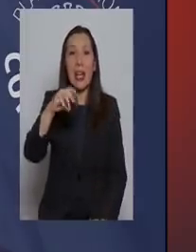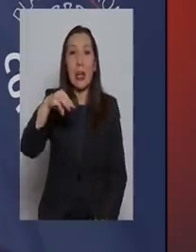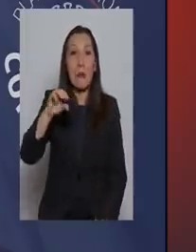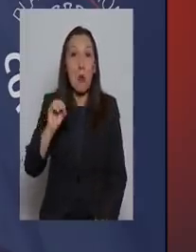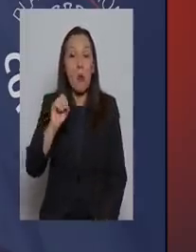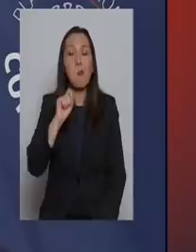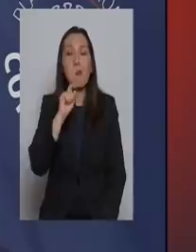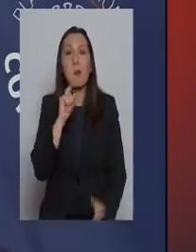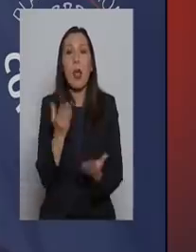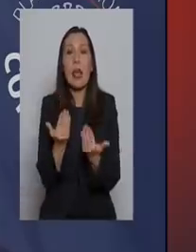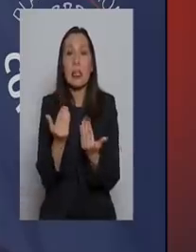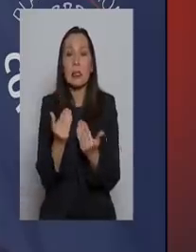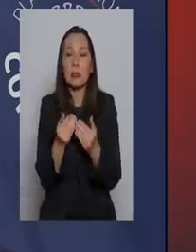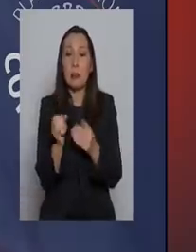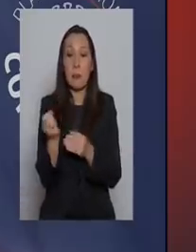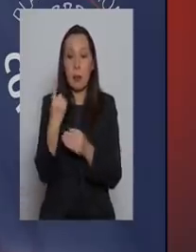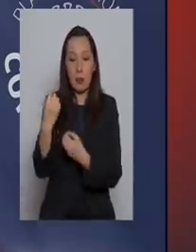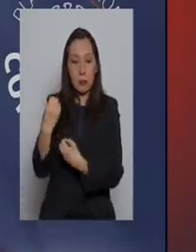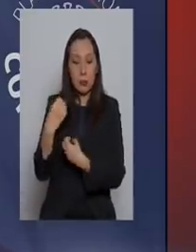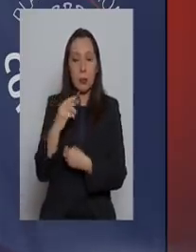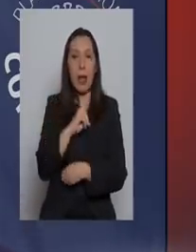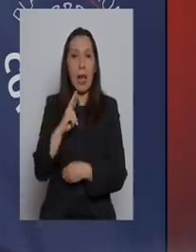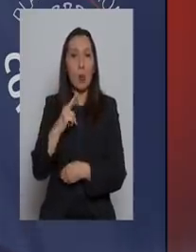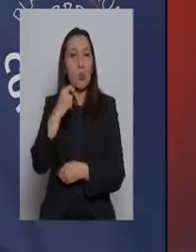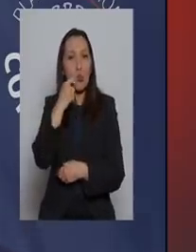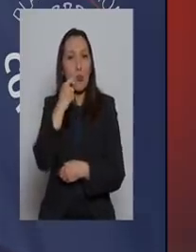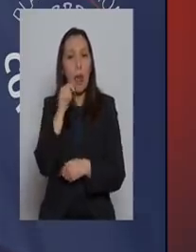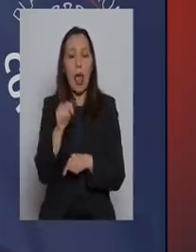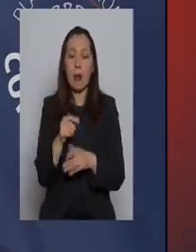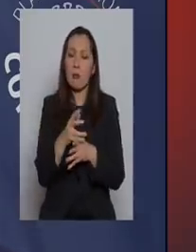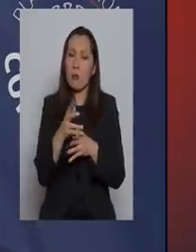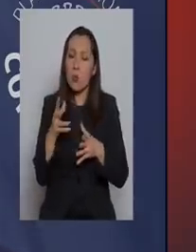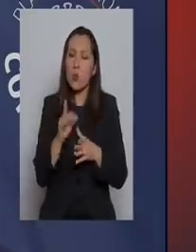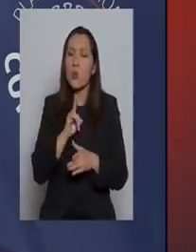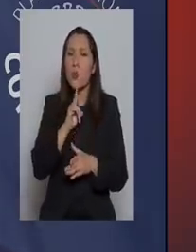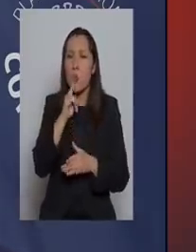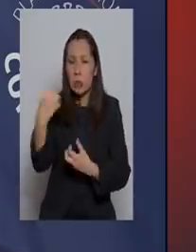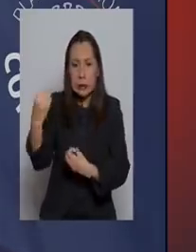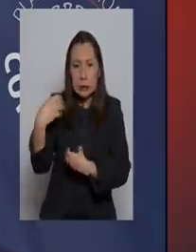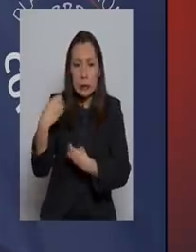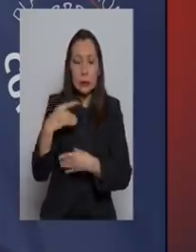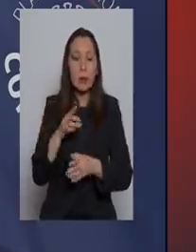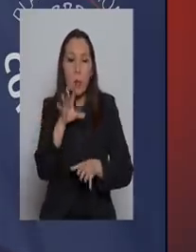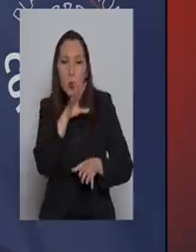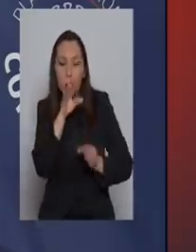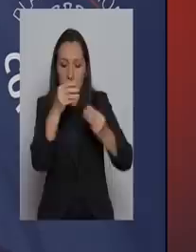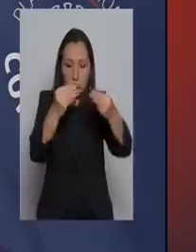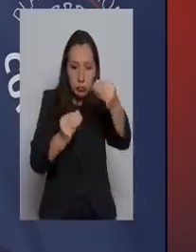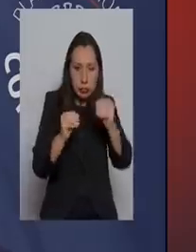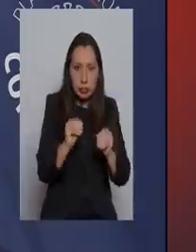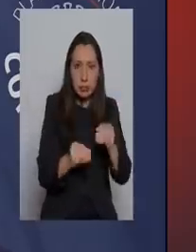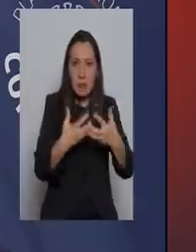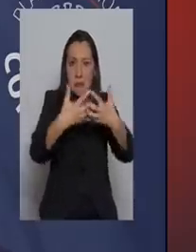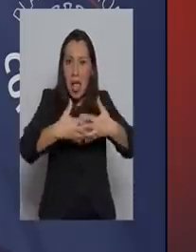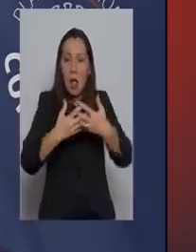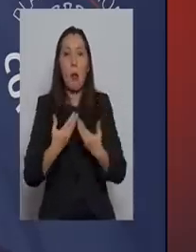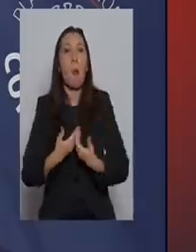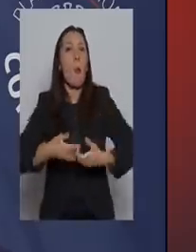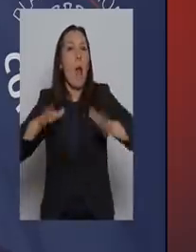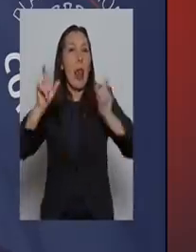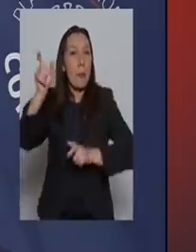tal, requiere una capacitación en recursos humanos muy, muy sofisticada. Y eso significa que no puede